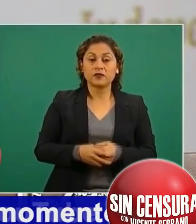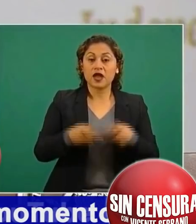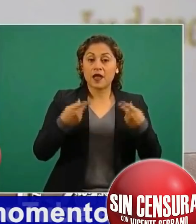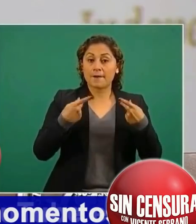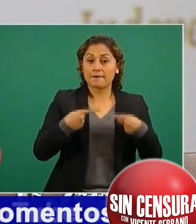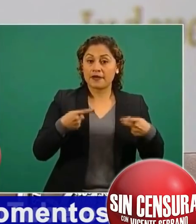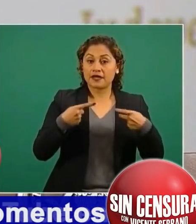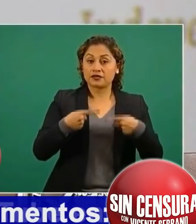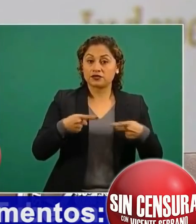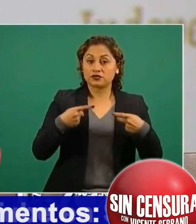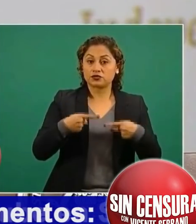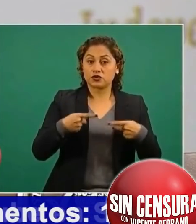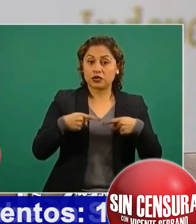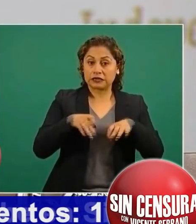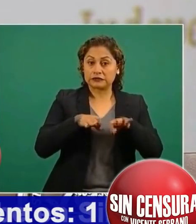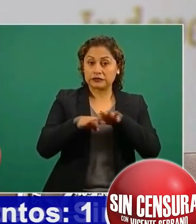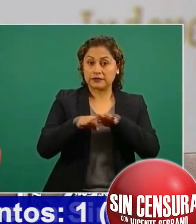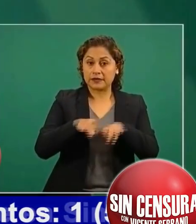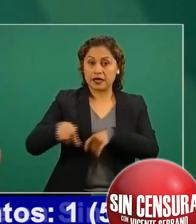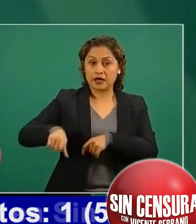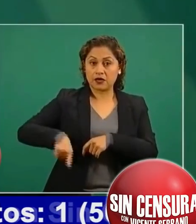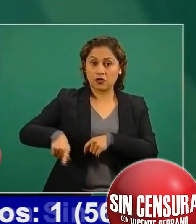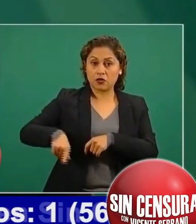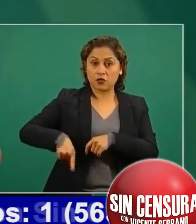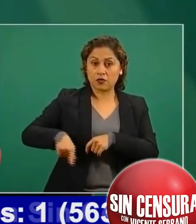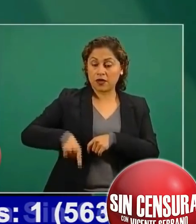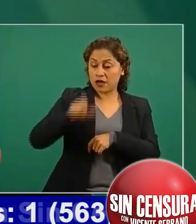servidor público